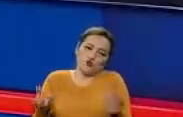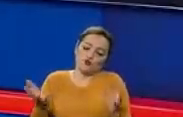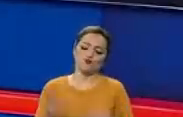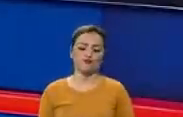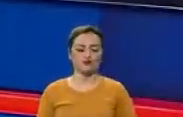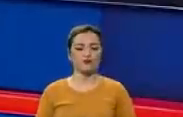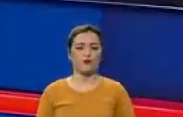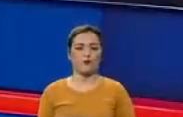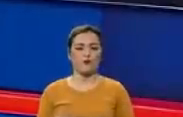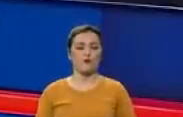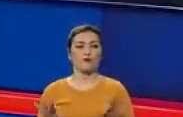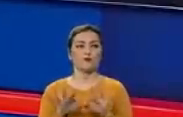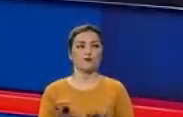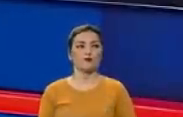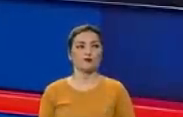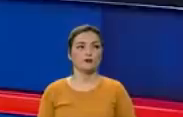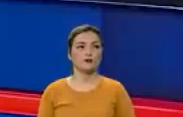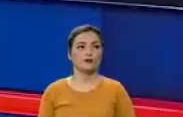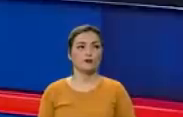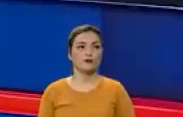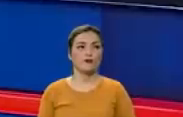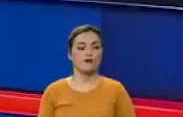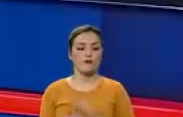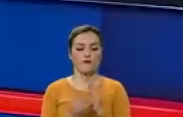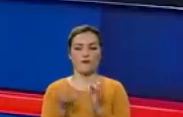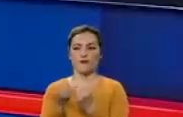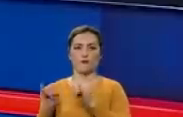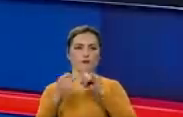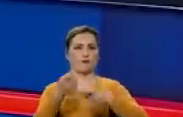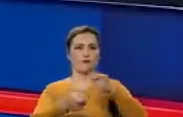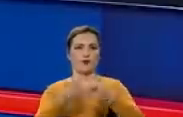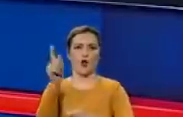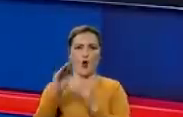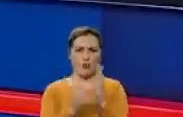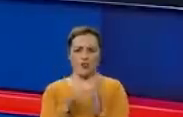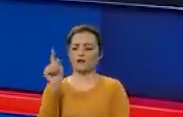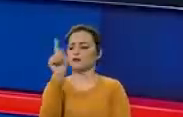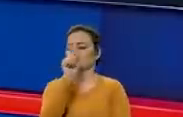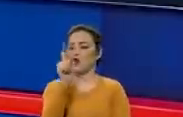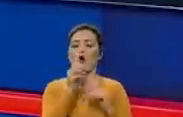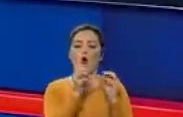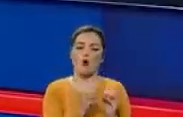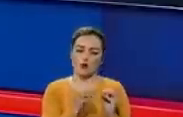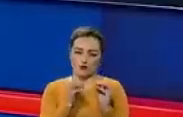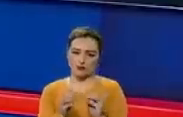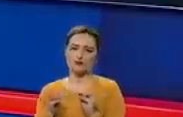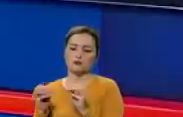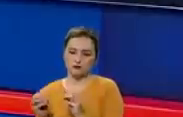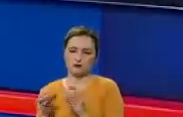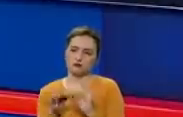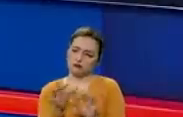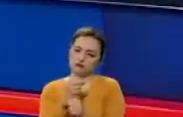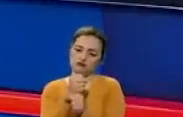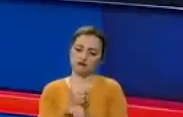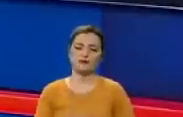autoridades. Es importante señalar que no estamos en contra del comercio, de las ventas, siempre y cuando se lo haga de una manera organizada y